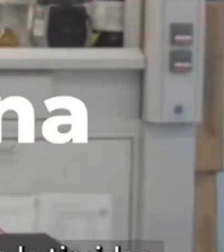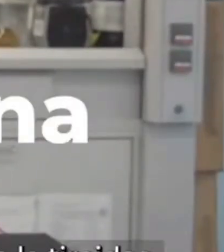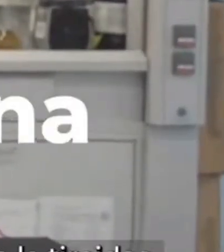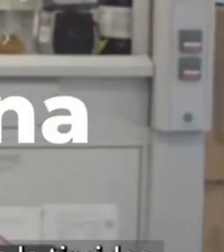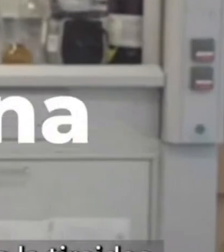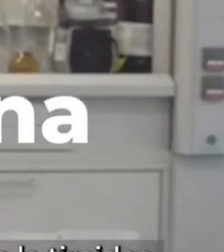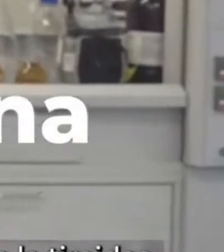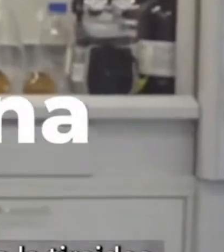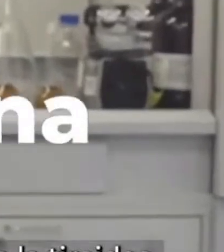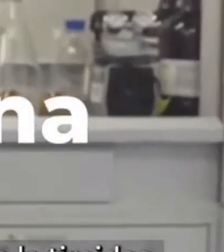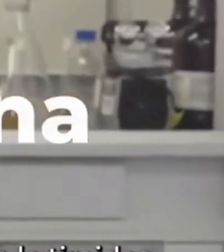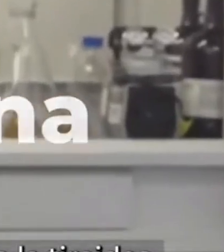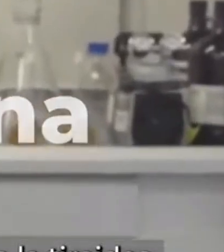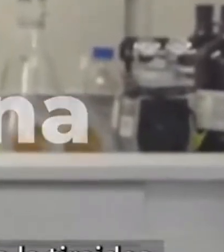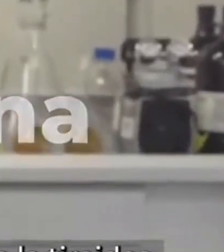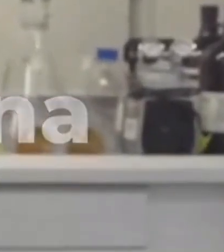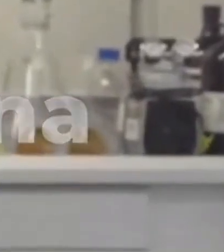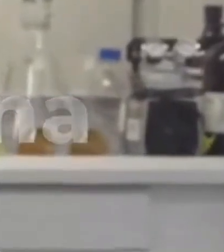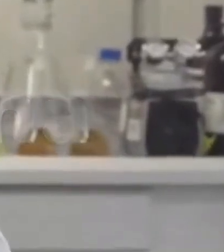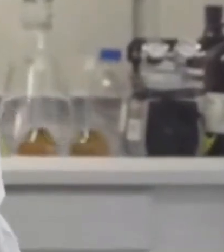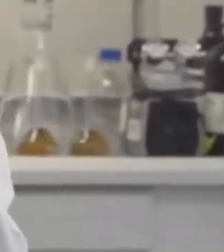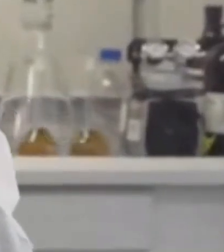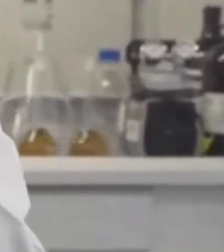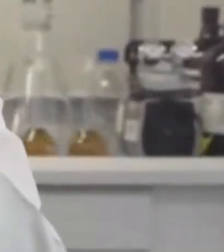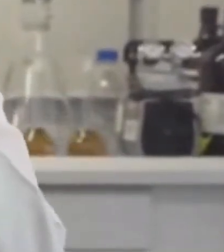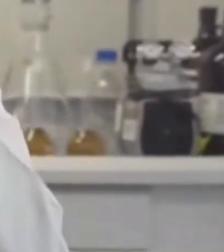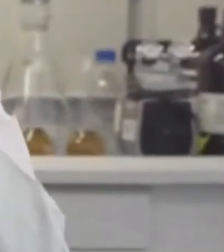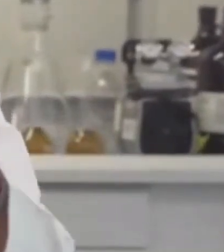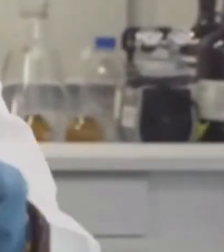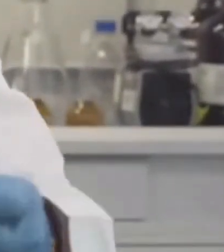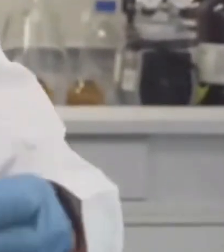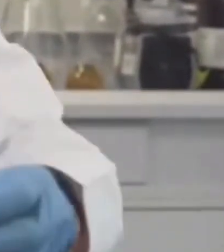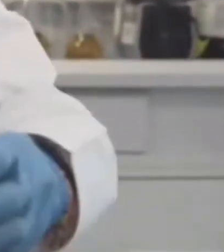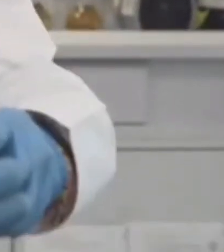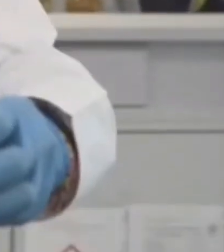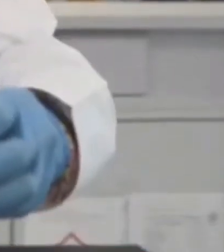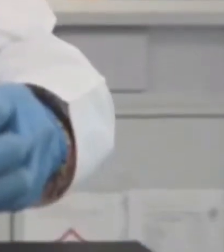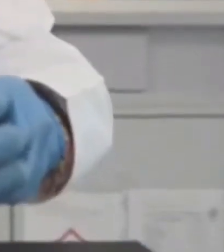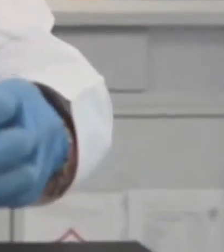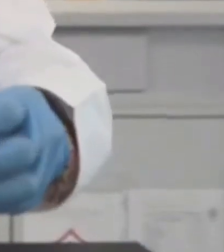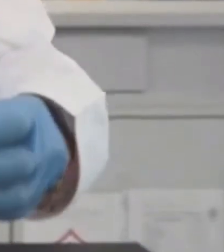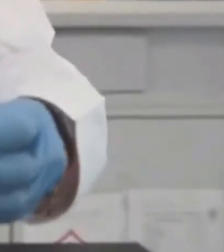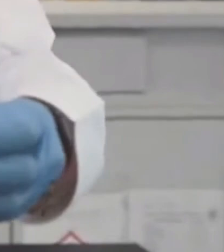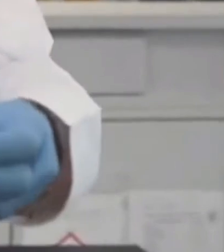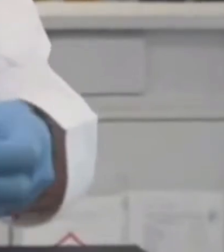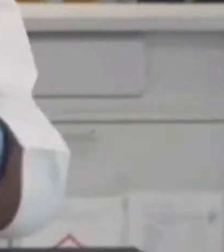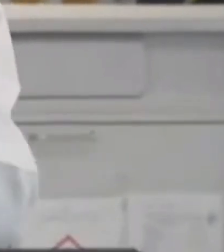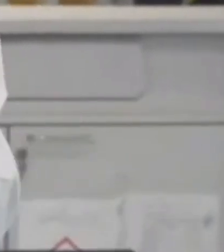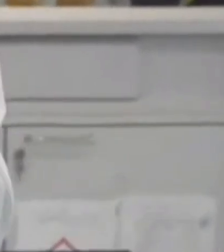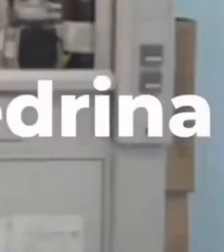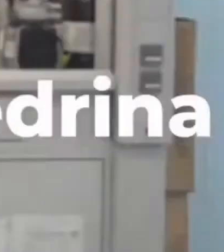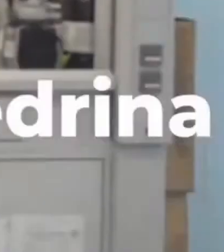Triiodotironina, una hormona para los que tienen problemas de la tiroides, que te acelera el metabolismo.